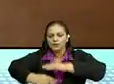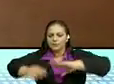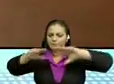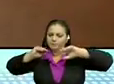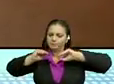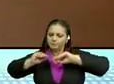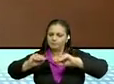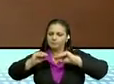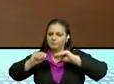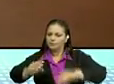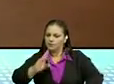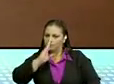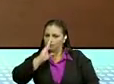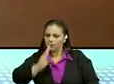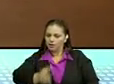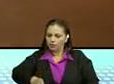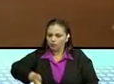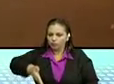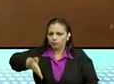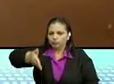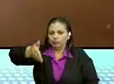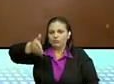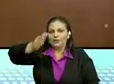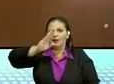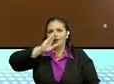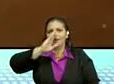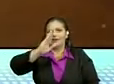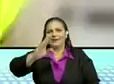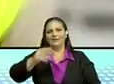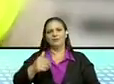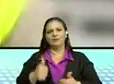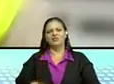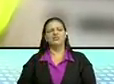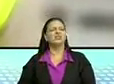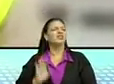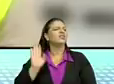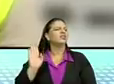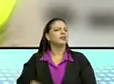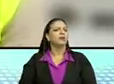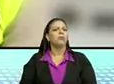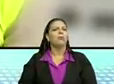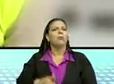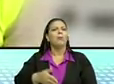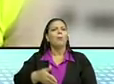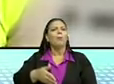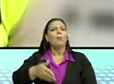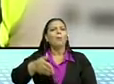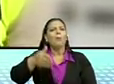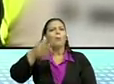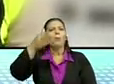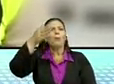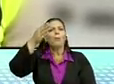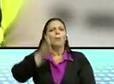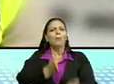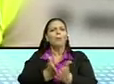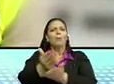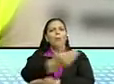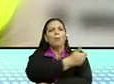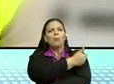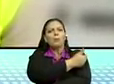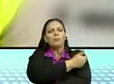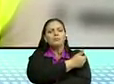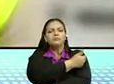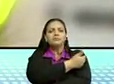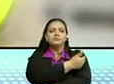ciudadano. Nosotros como padres también somos copartícipes, somos parte del crecimiento y parte de las